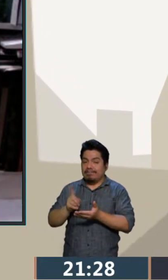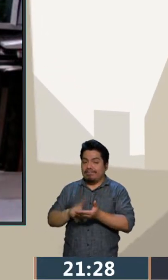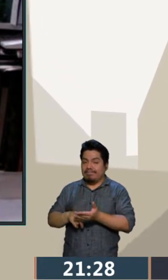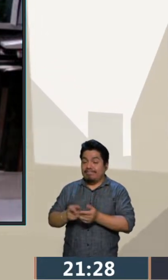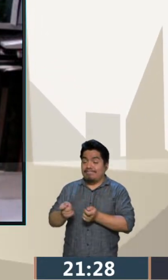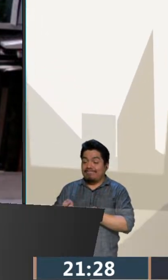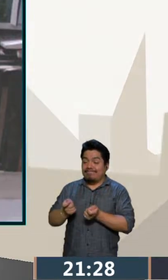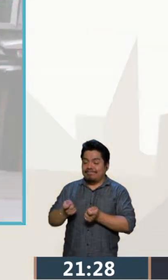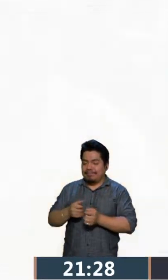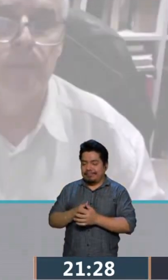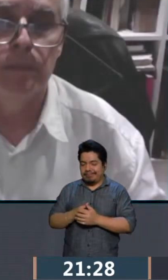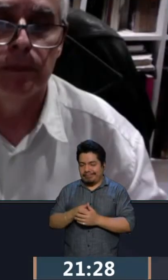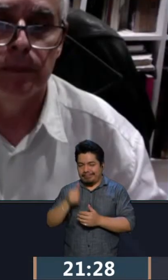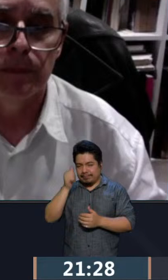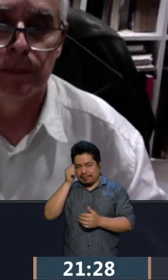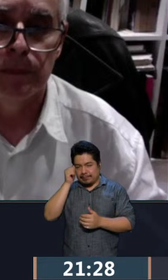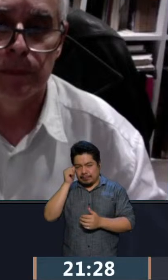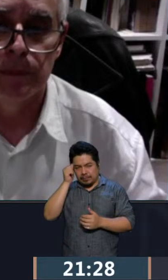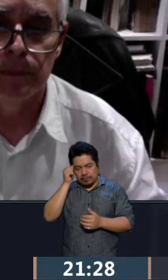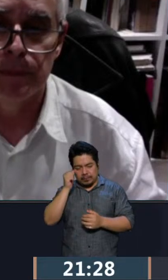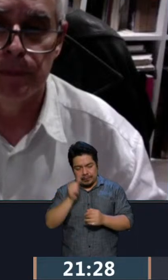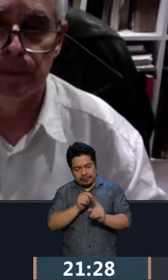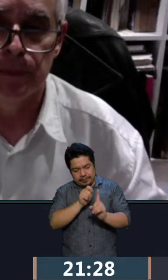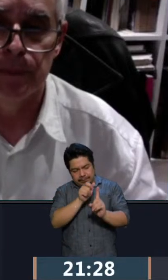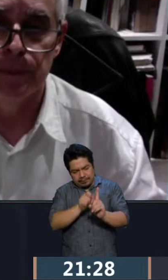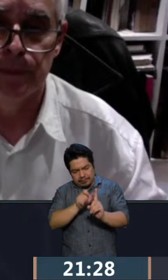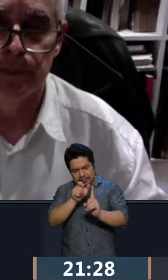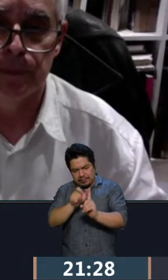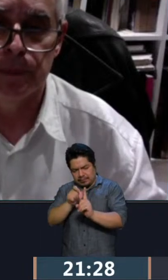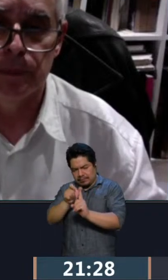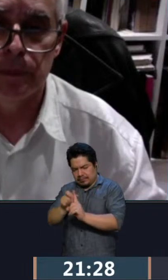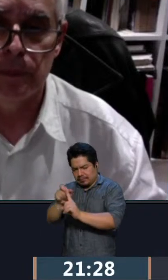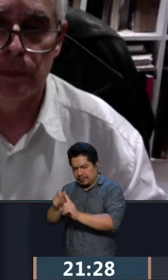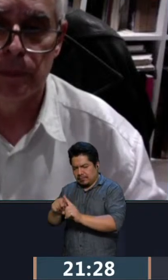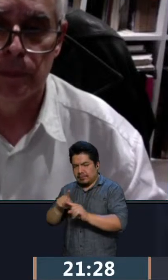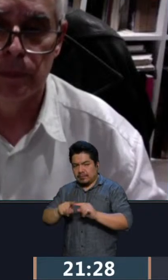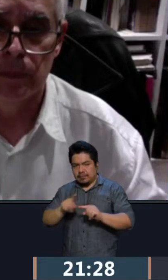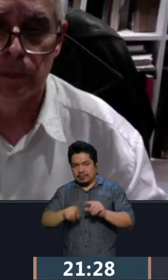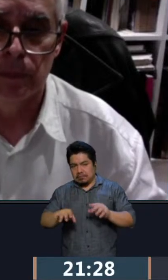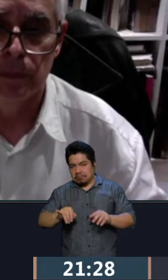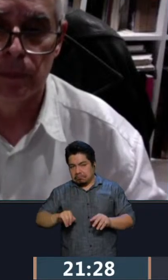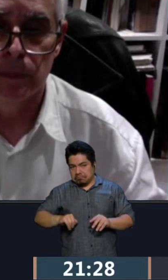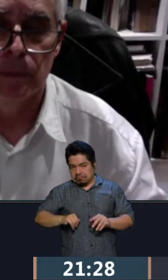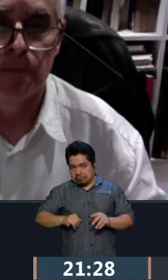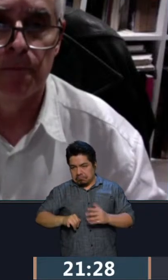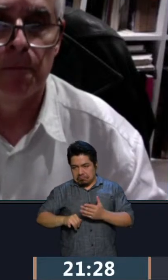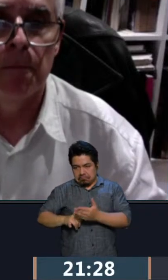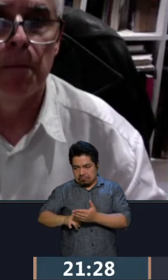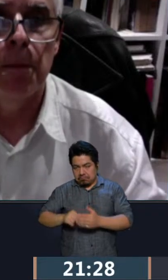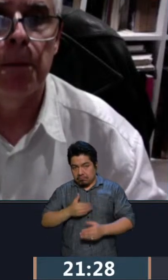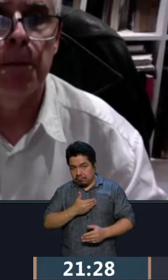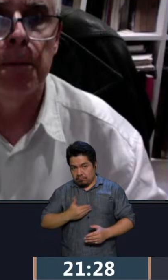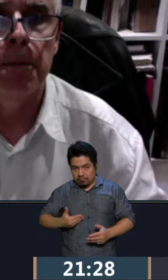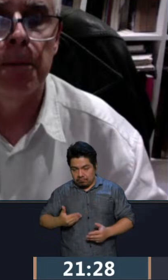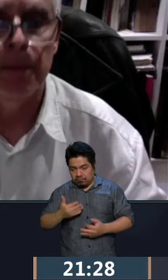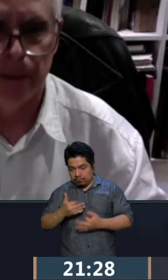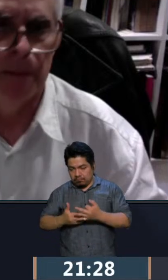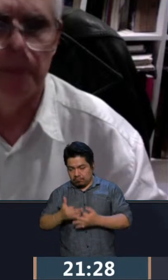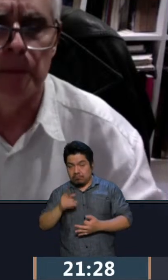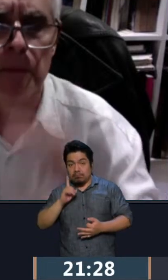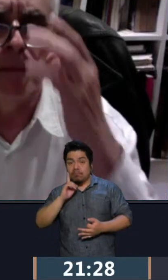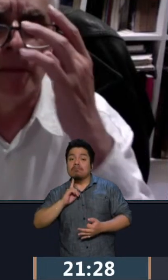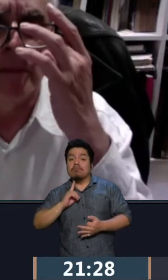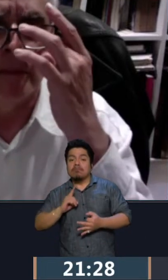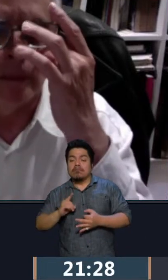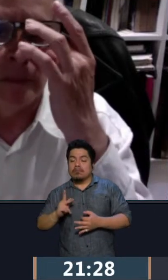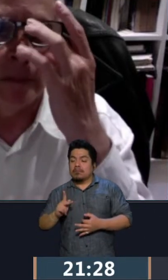que analizando los perfiles, como lo veíamos ahorita en la nota, los intereses de una presidenta de la Corte vinculada